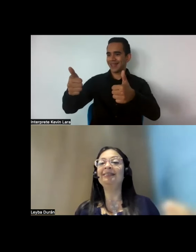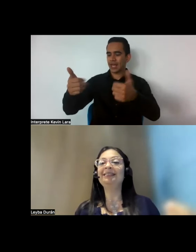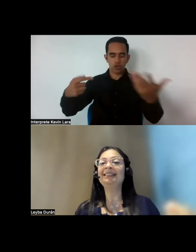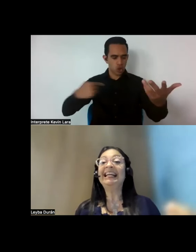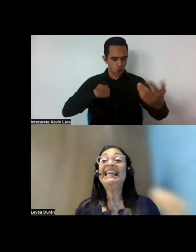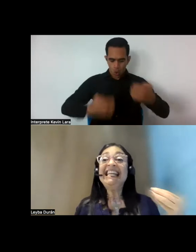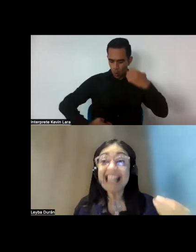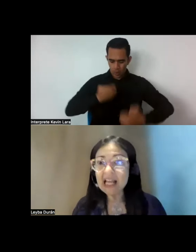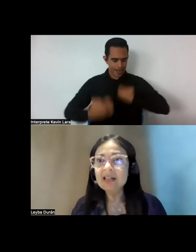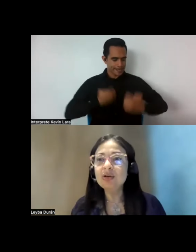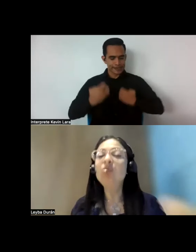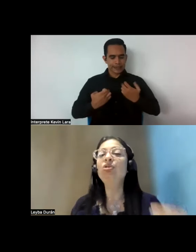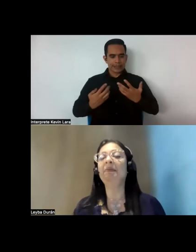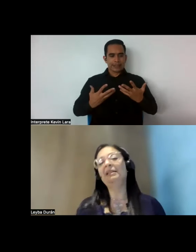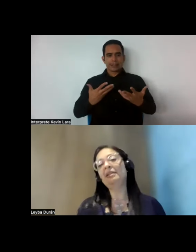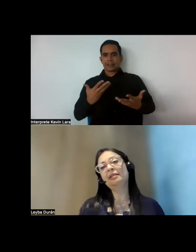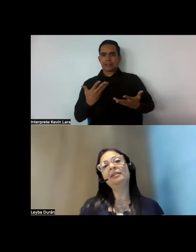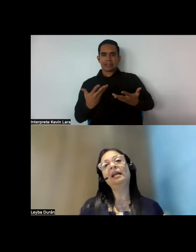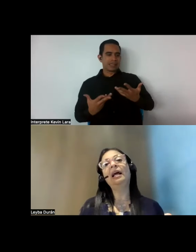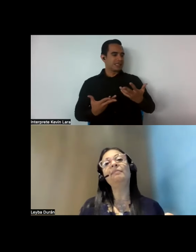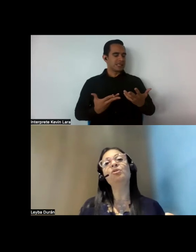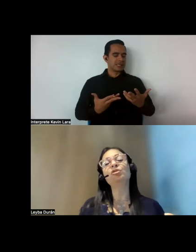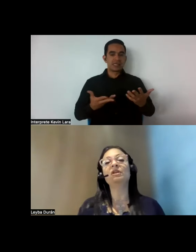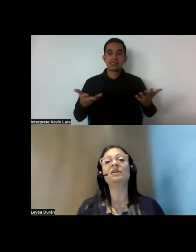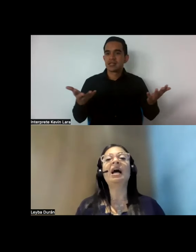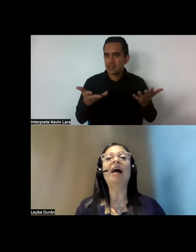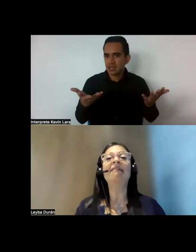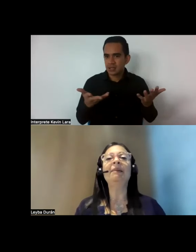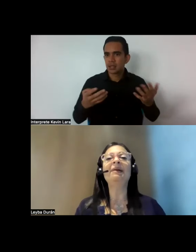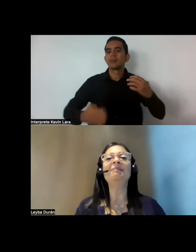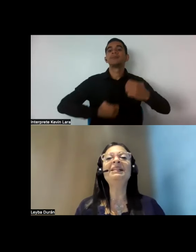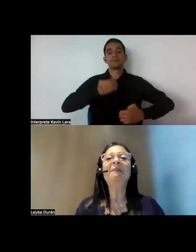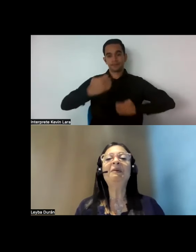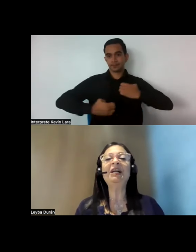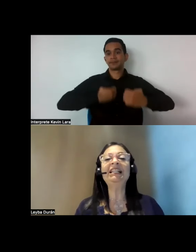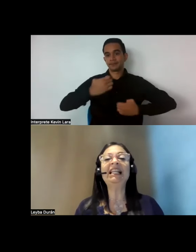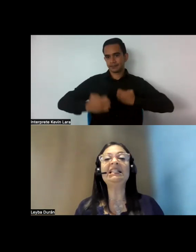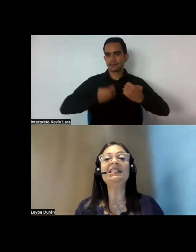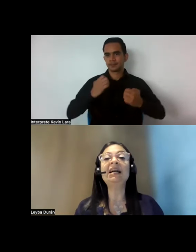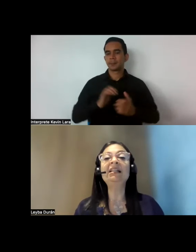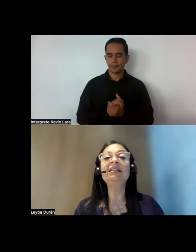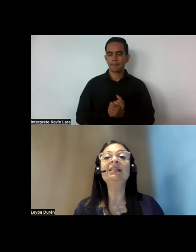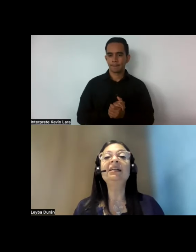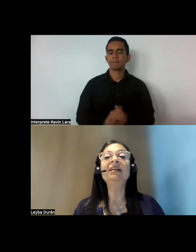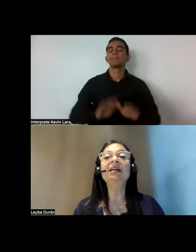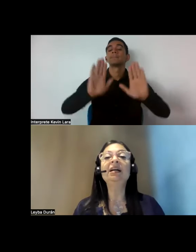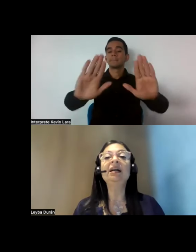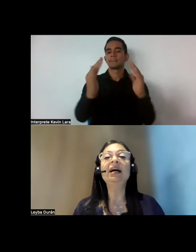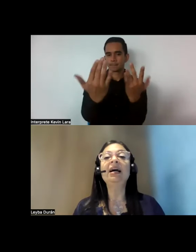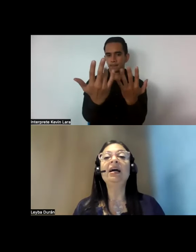gestionarla. Y de eso justamente se tratan las emociones. A ver, permítanme ver en el chat.